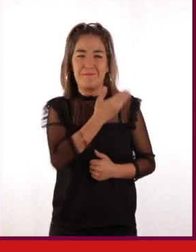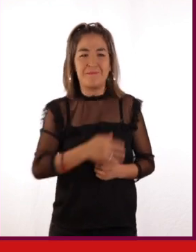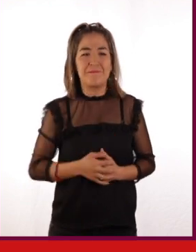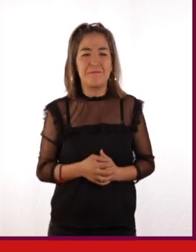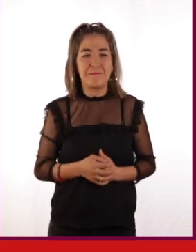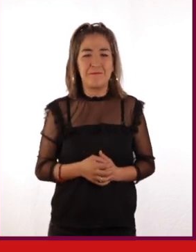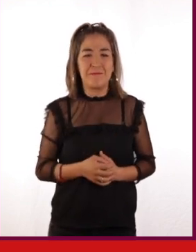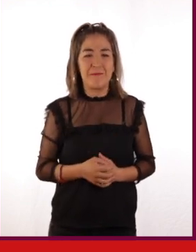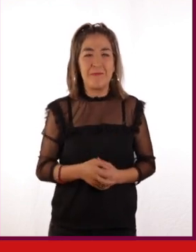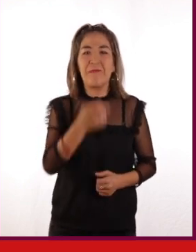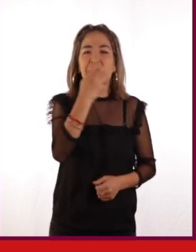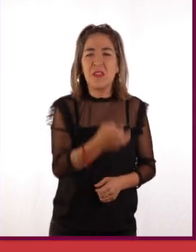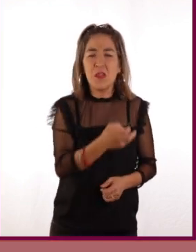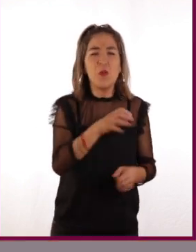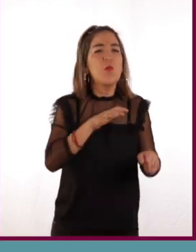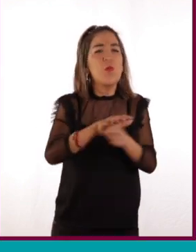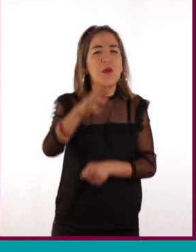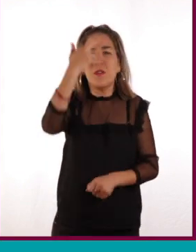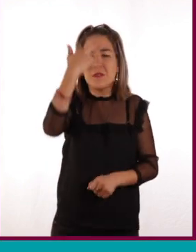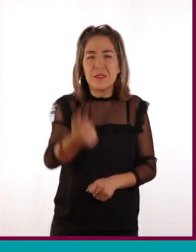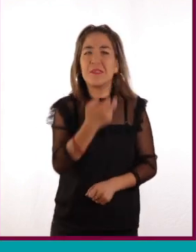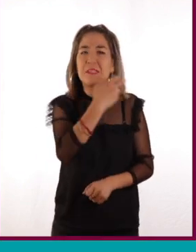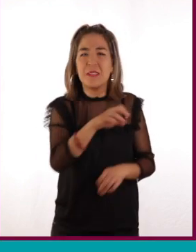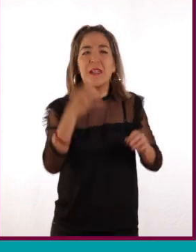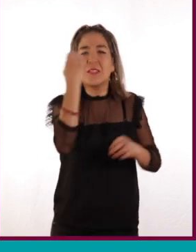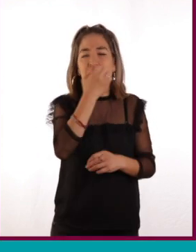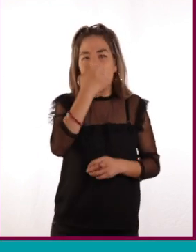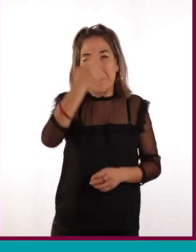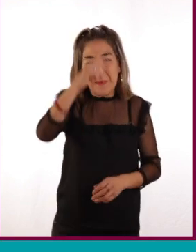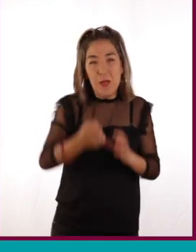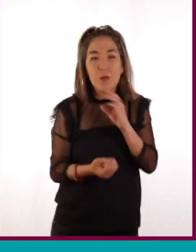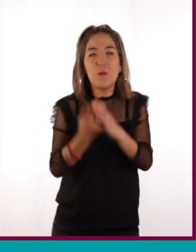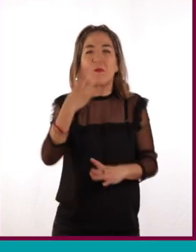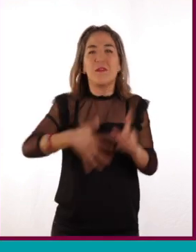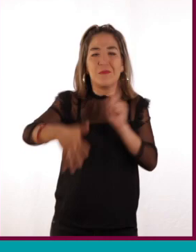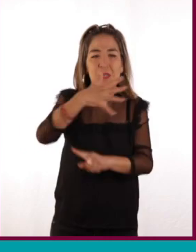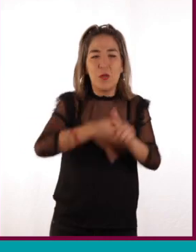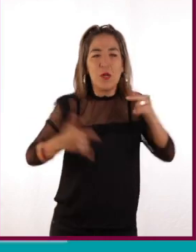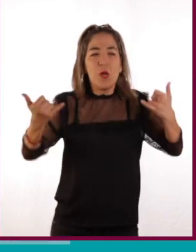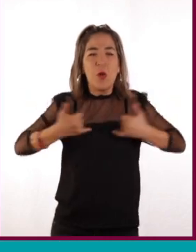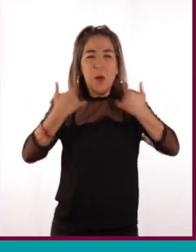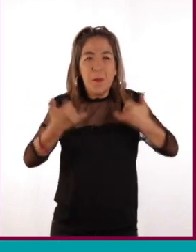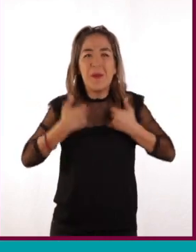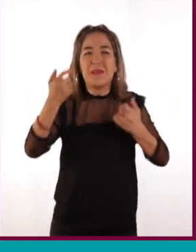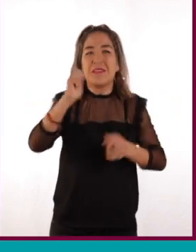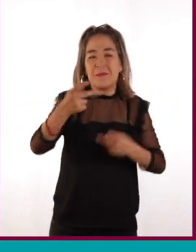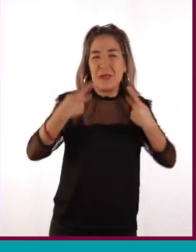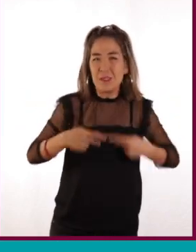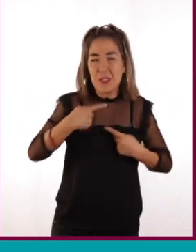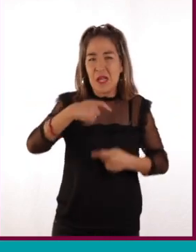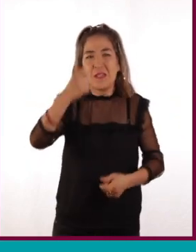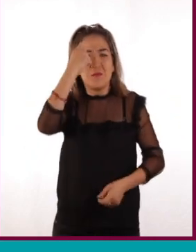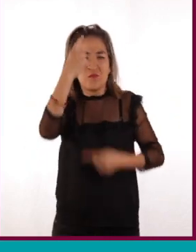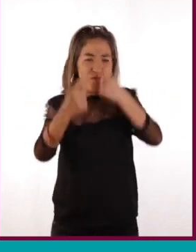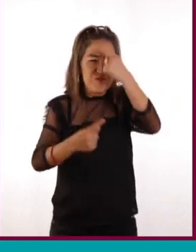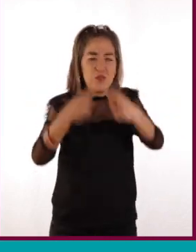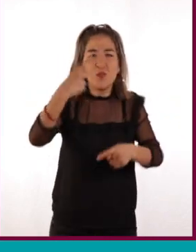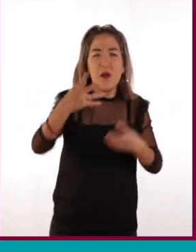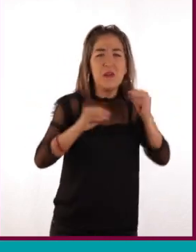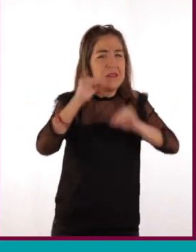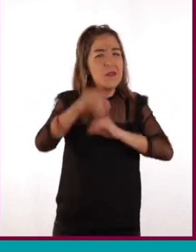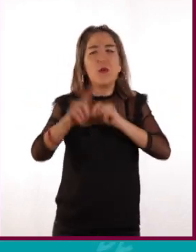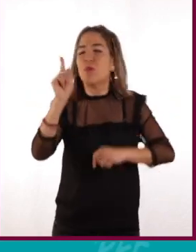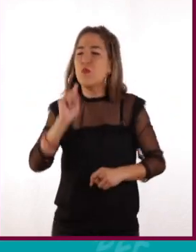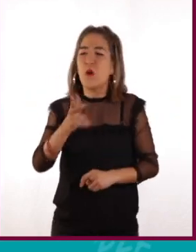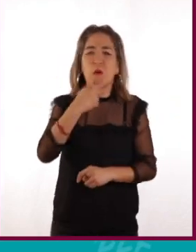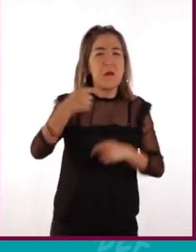la Casa de la Construcción Estatal. La intención de esta escuela es crear una nueva generación de creadores, sin